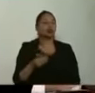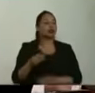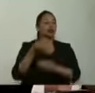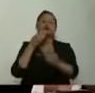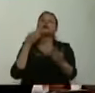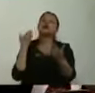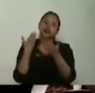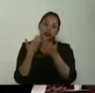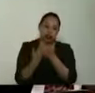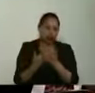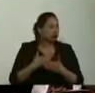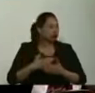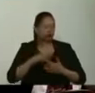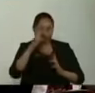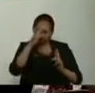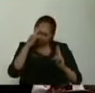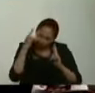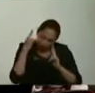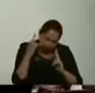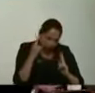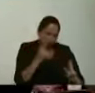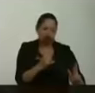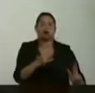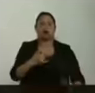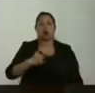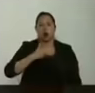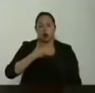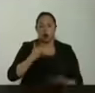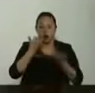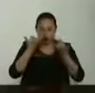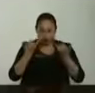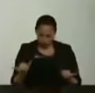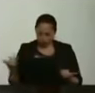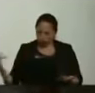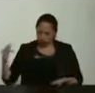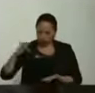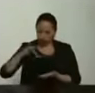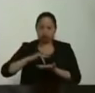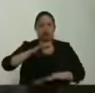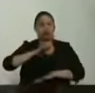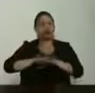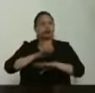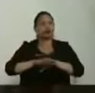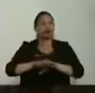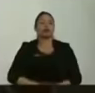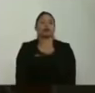inmenso respeto por los jóvenes que vinieron esta tarde, en principio